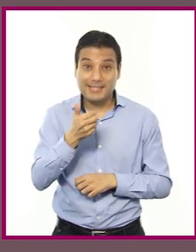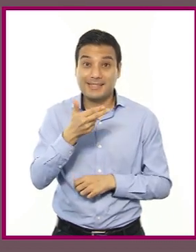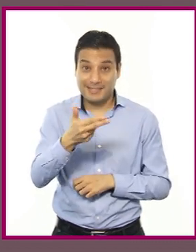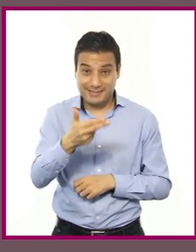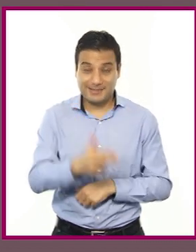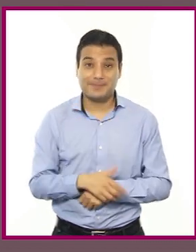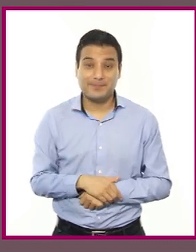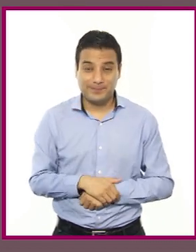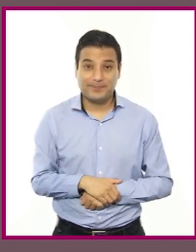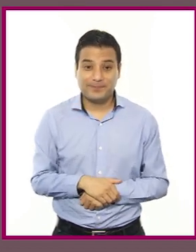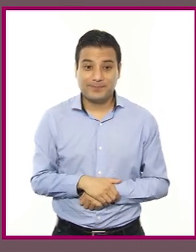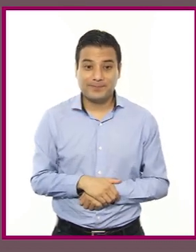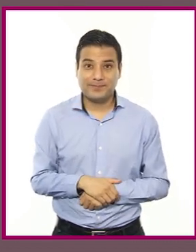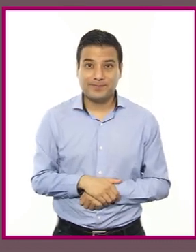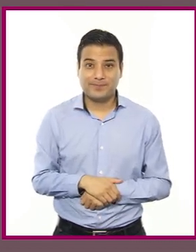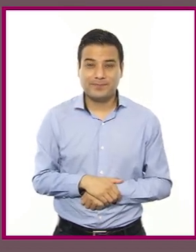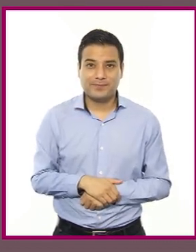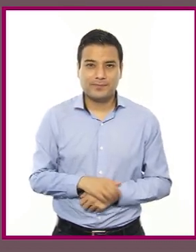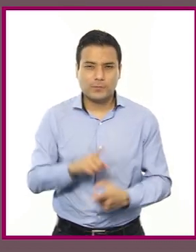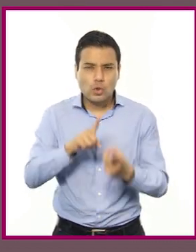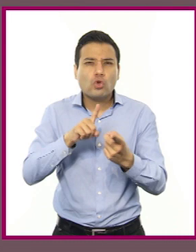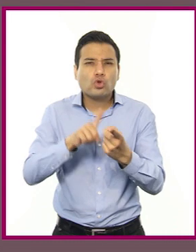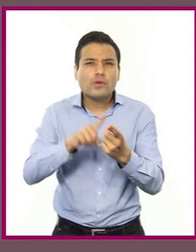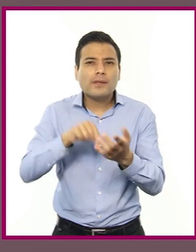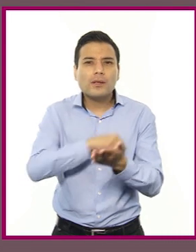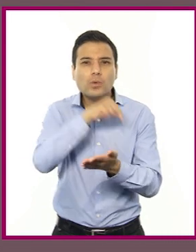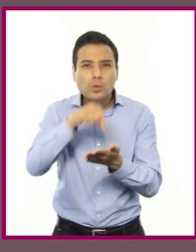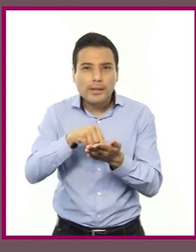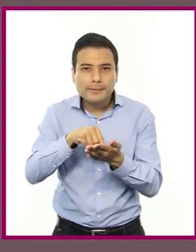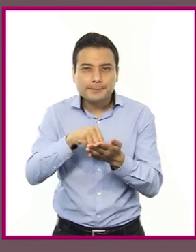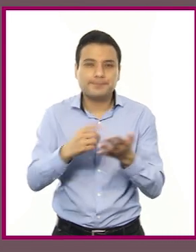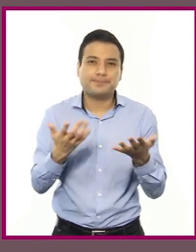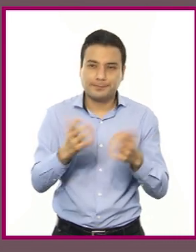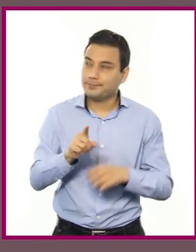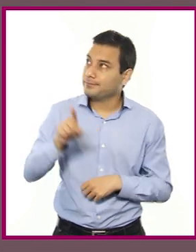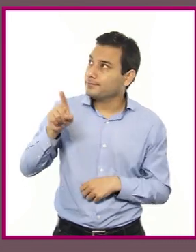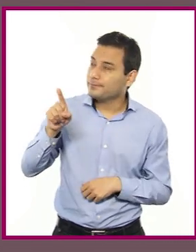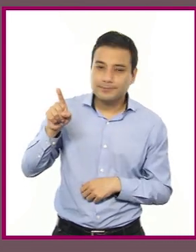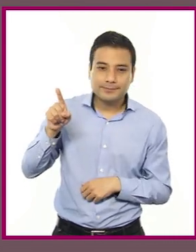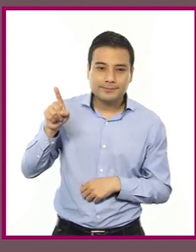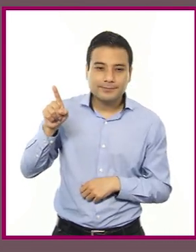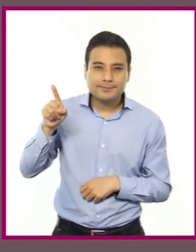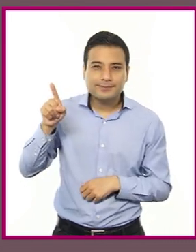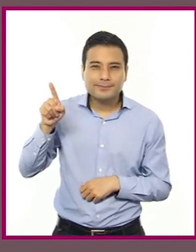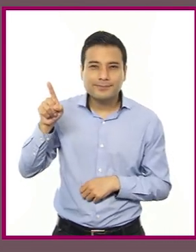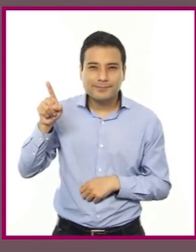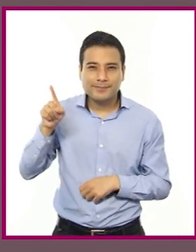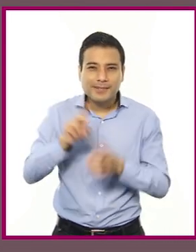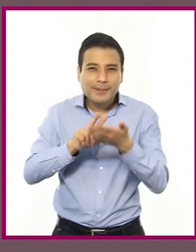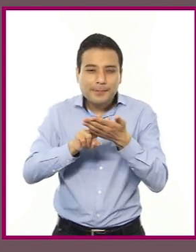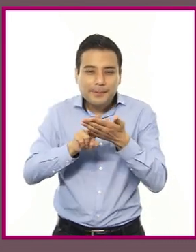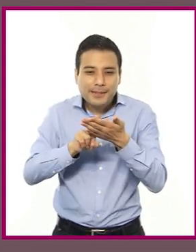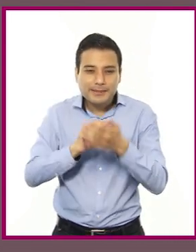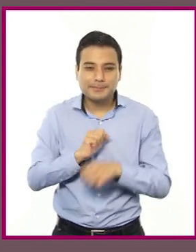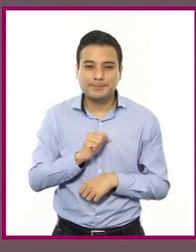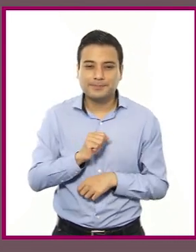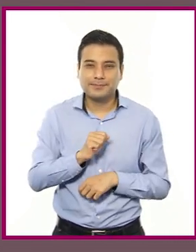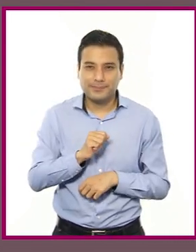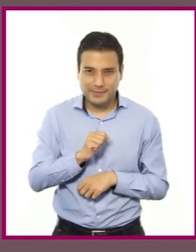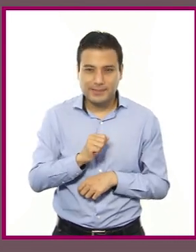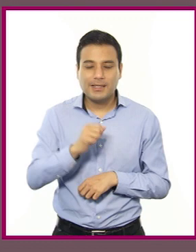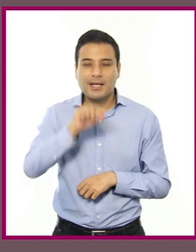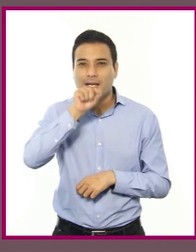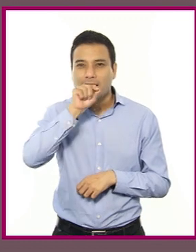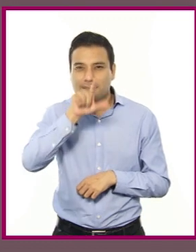2.872.876 hectáreas, que se extendían por los estados destacados en beige: Jalisco, Michoacán, Hidalgo